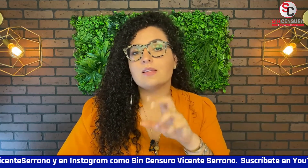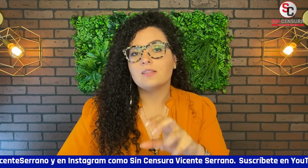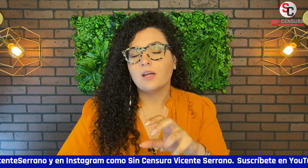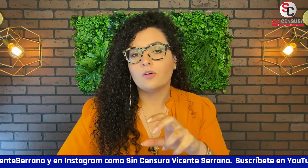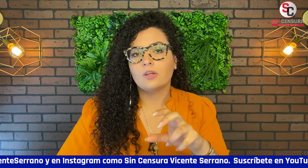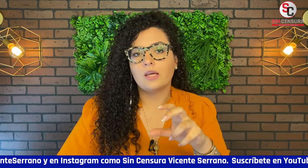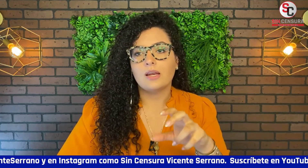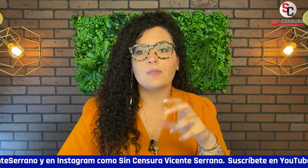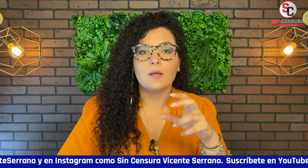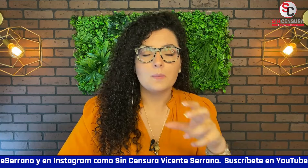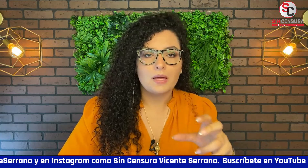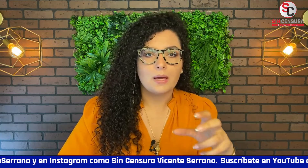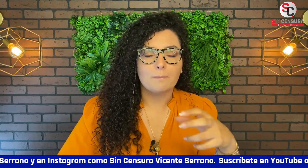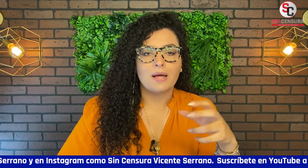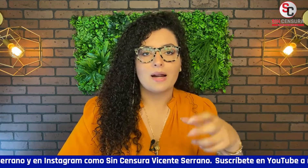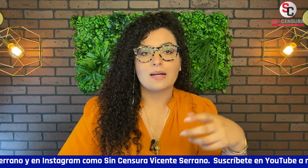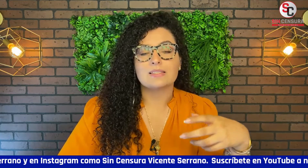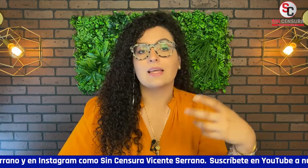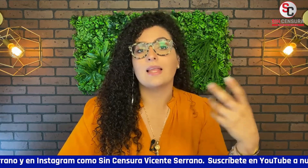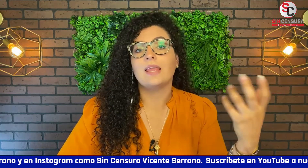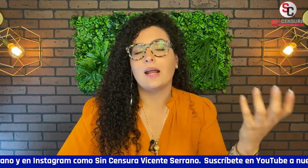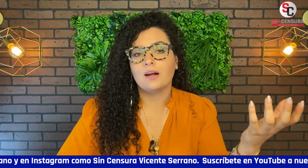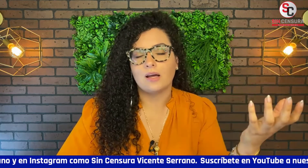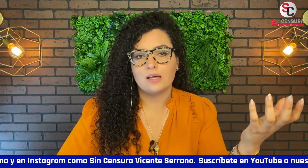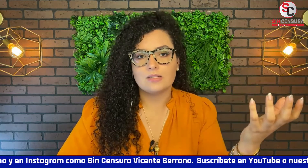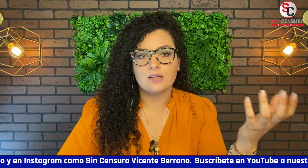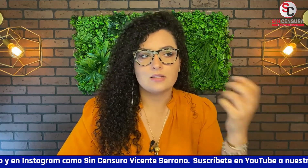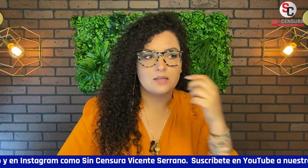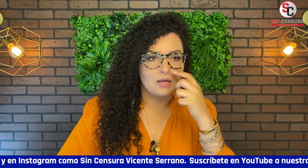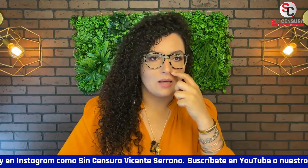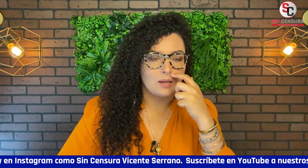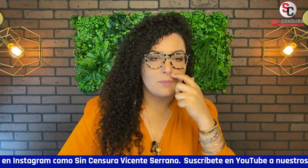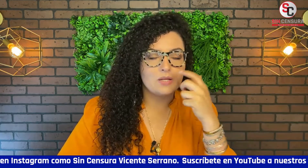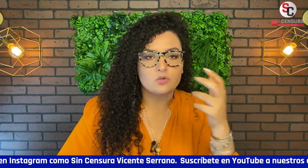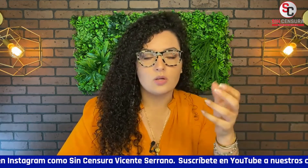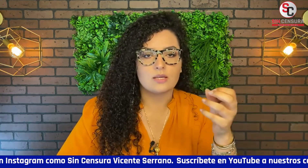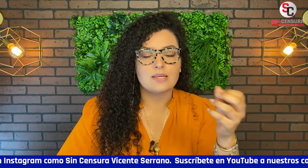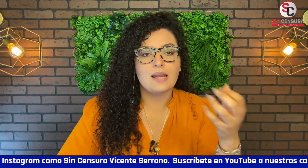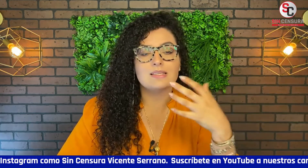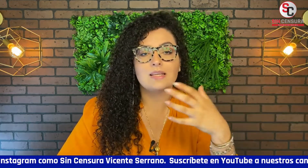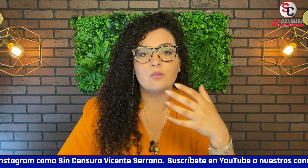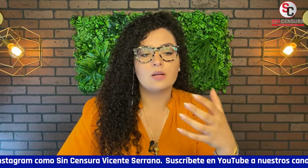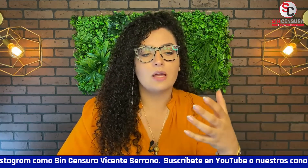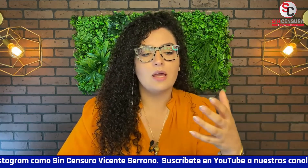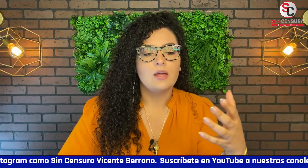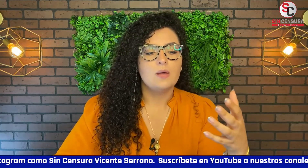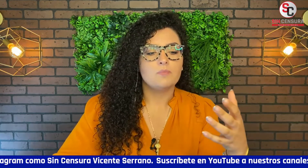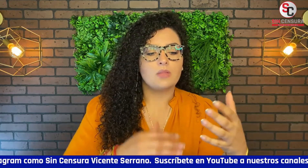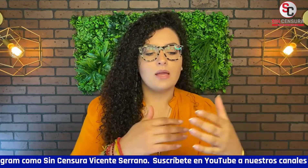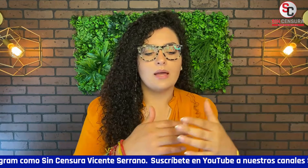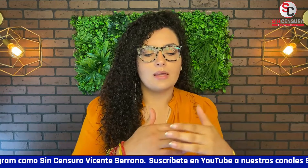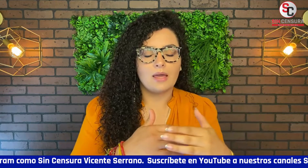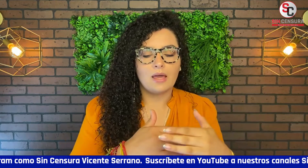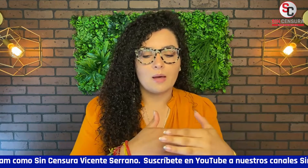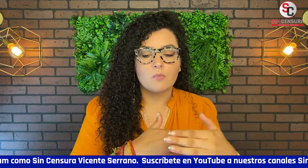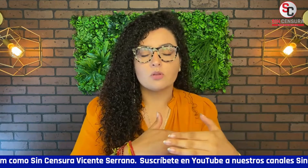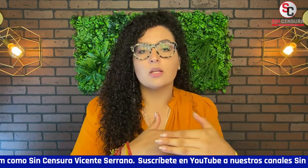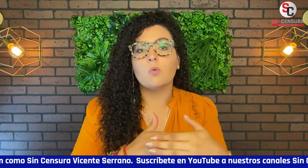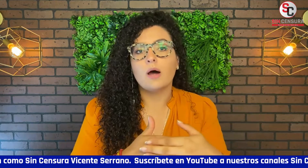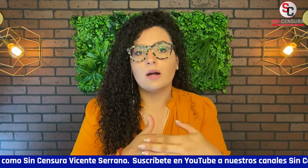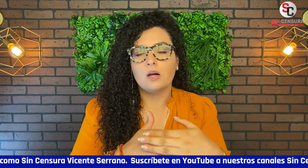sea el Estado quien intervenga para rescatar a el precio y que sea el Estado el que tenga